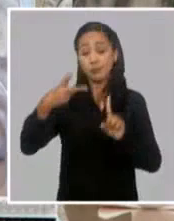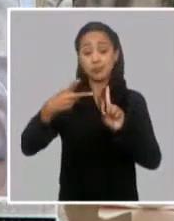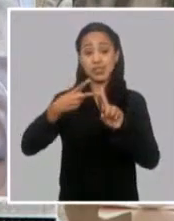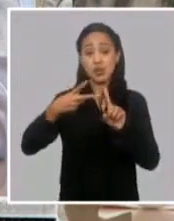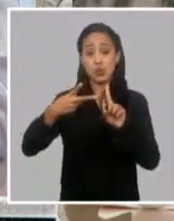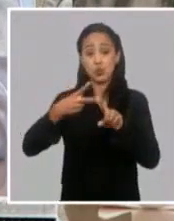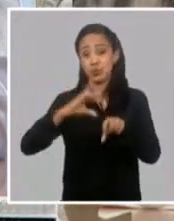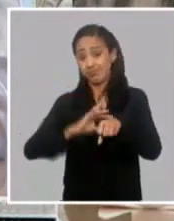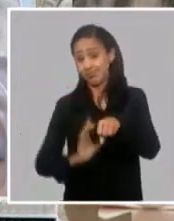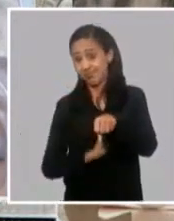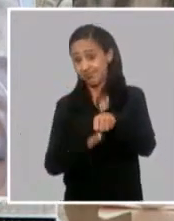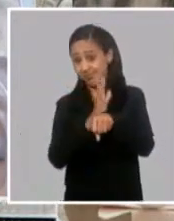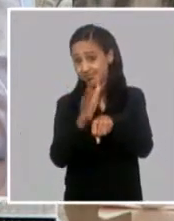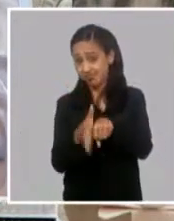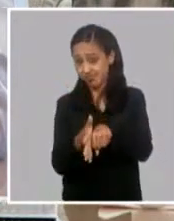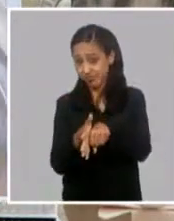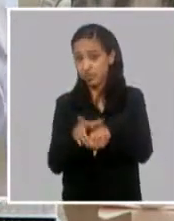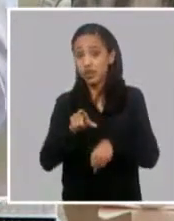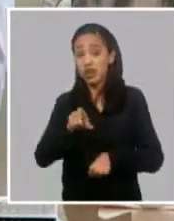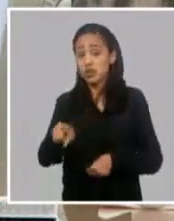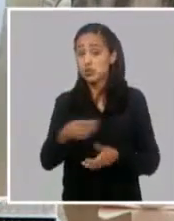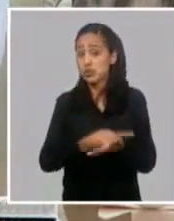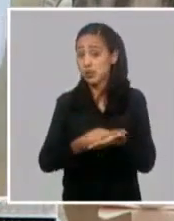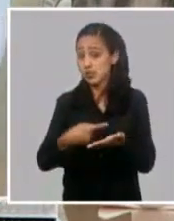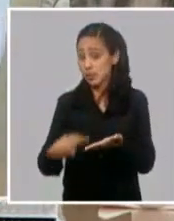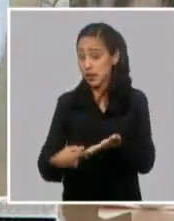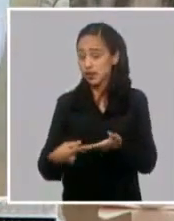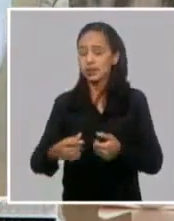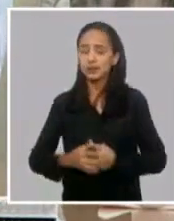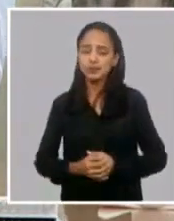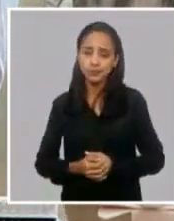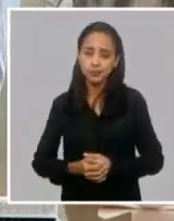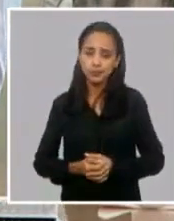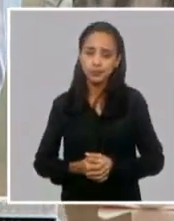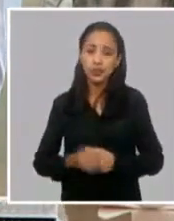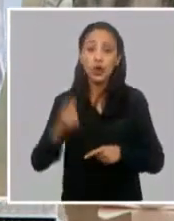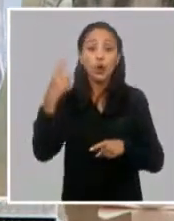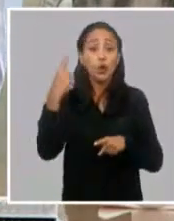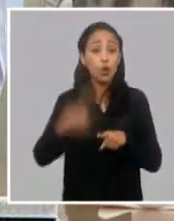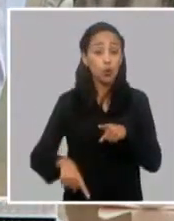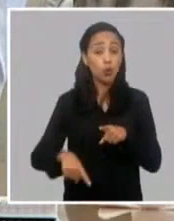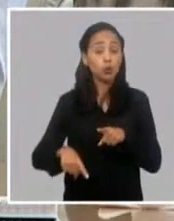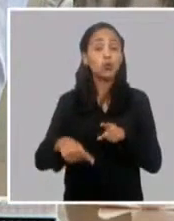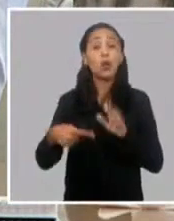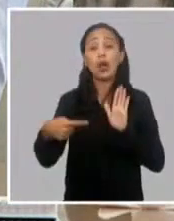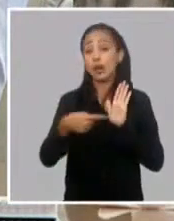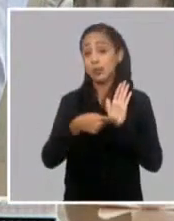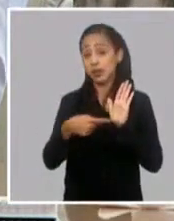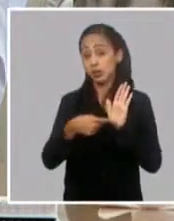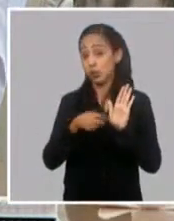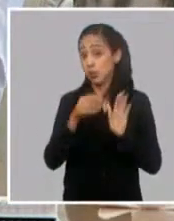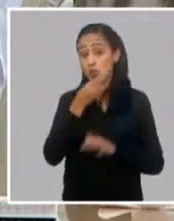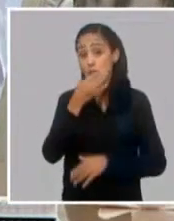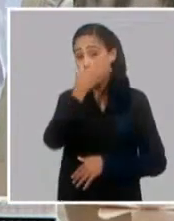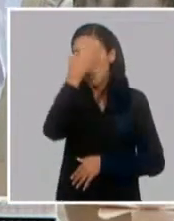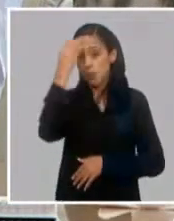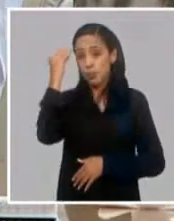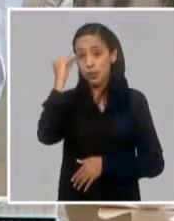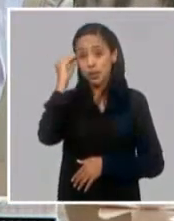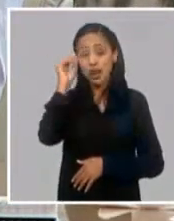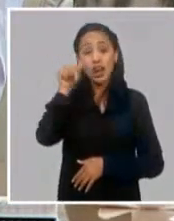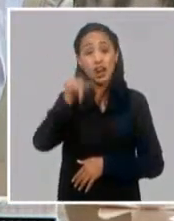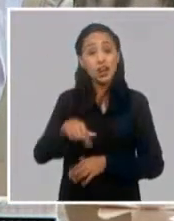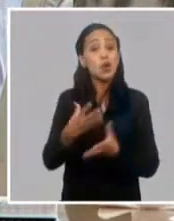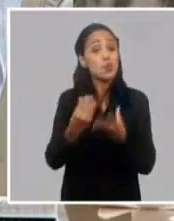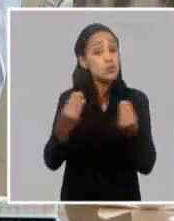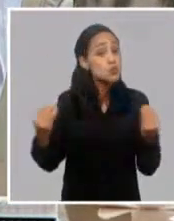las últimas semana. Un elemento que no podemos dejar de escapar, en medio del pico